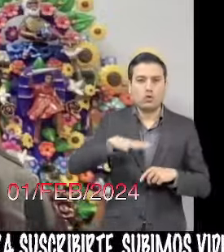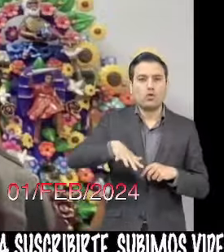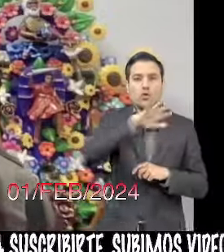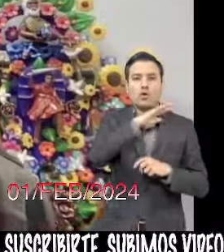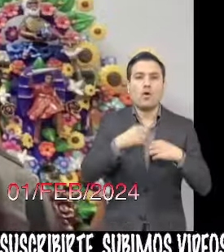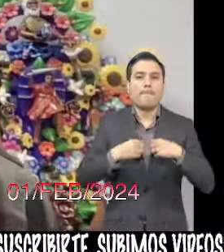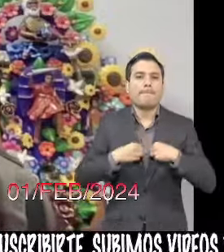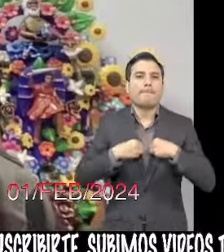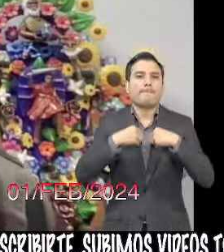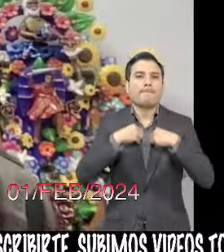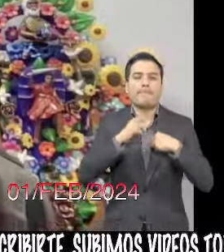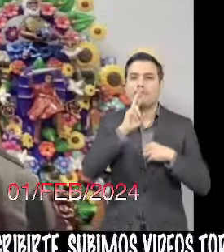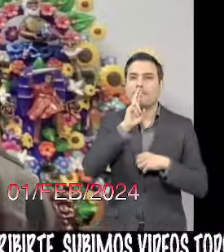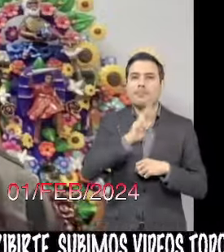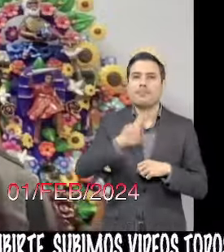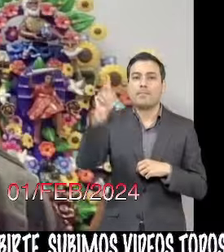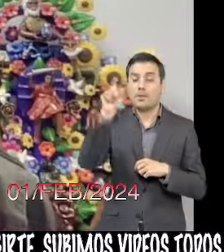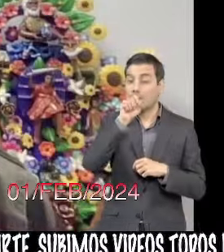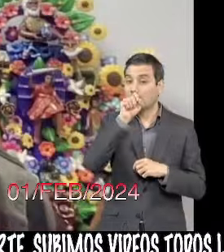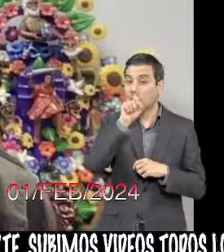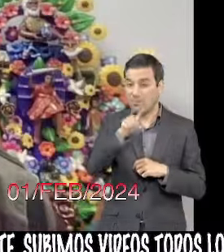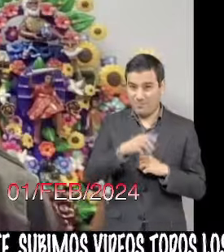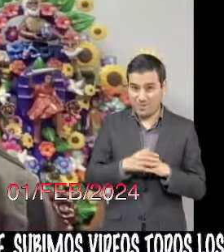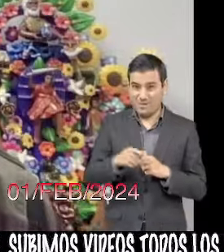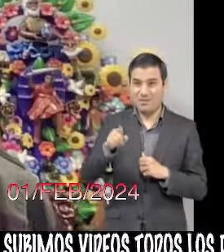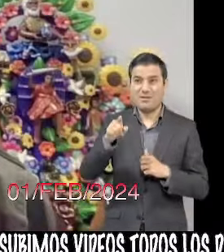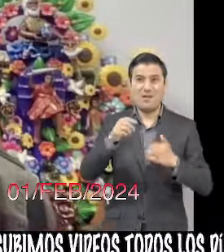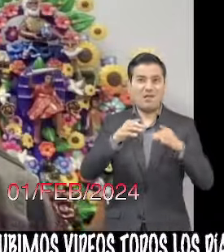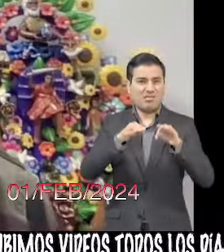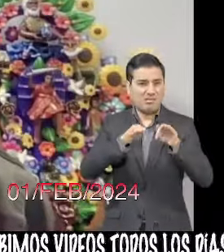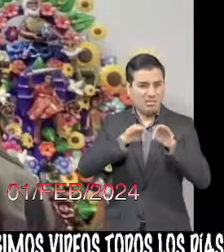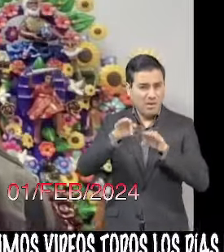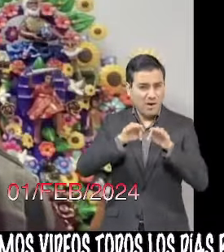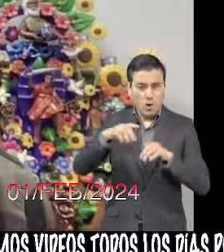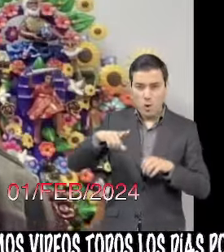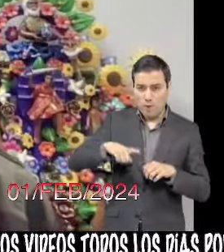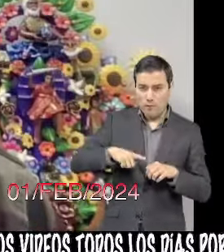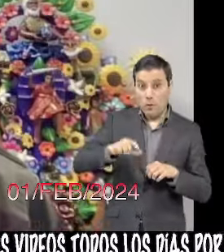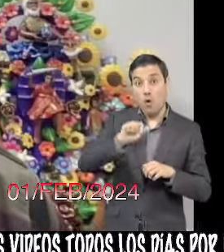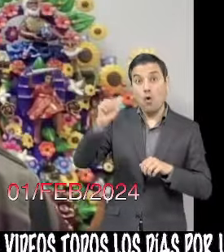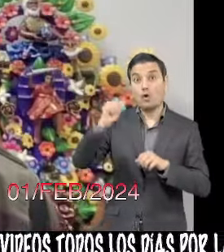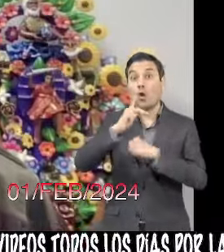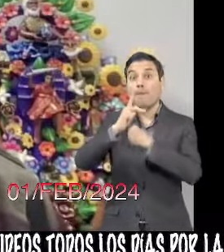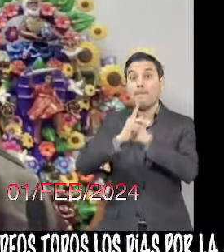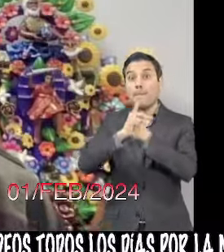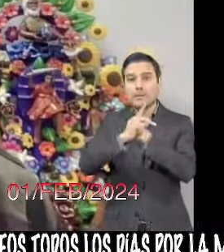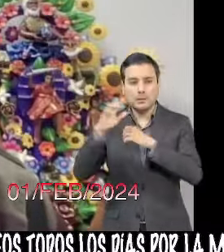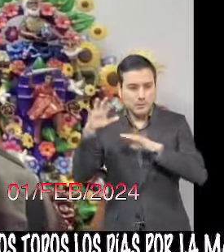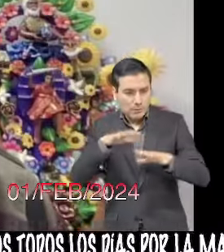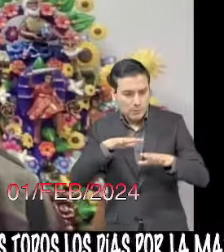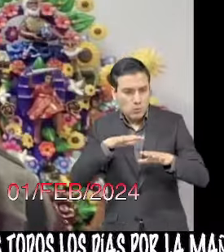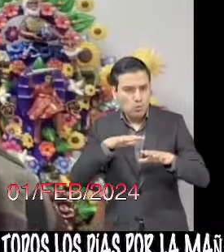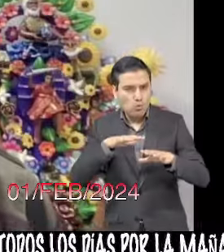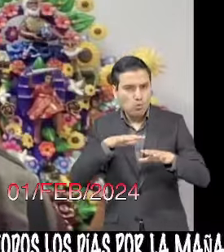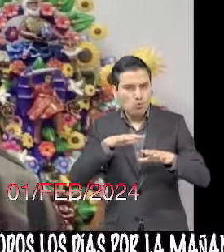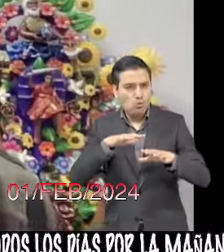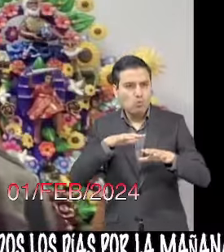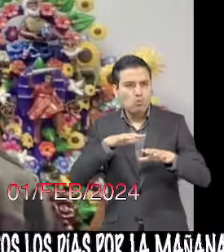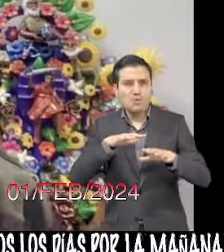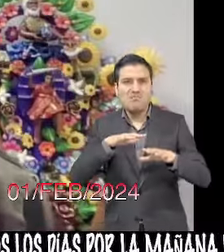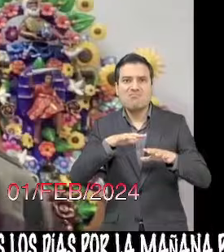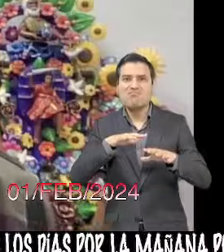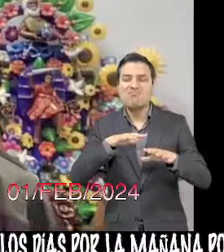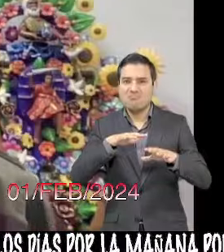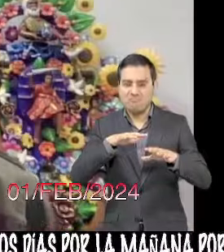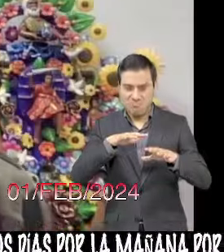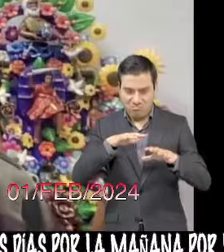se ha constituido en un ejemplo a nivel internacional de cómo establecer una vía una vía eficaz, una